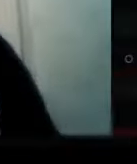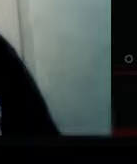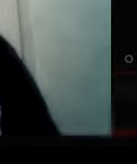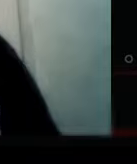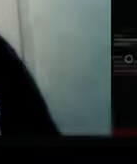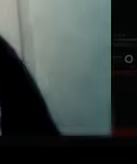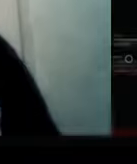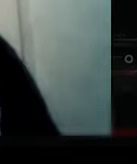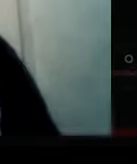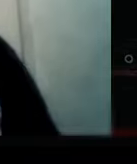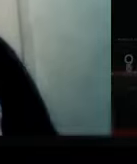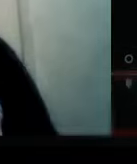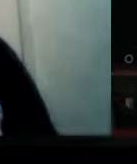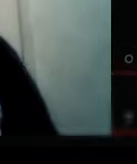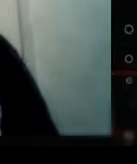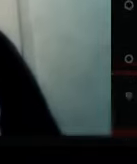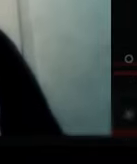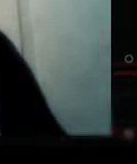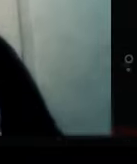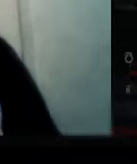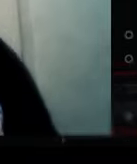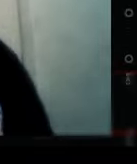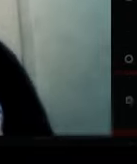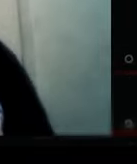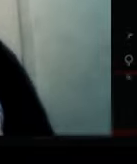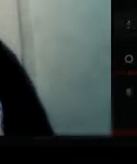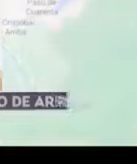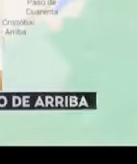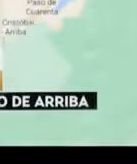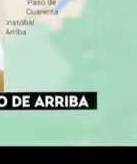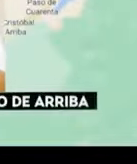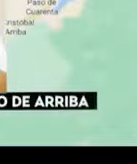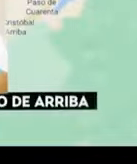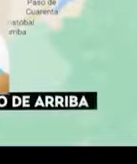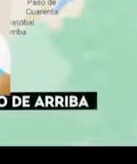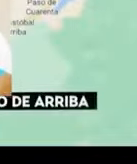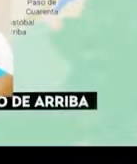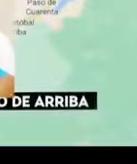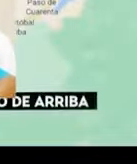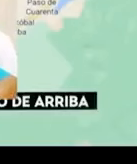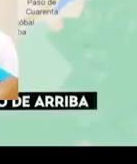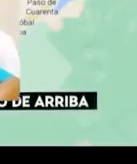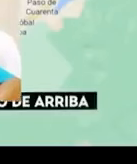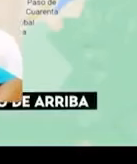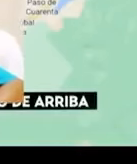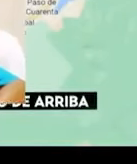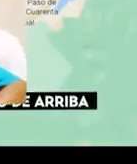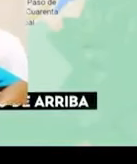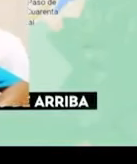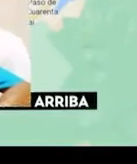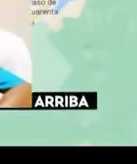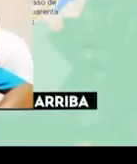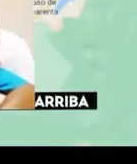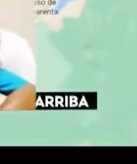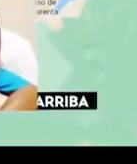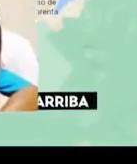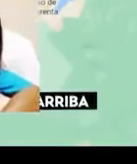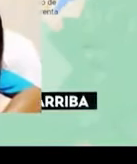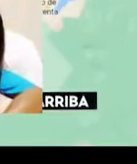estaban poniendo nada que ver, no son ni los nombres de nosotros. Gabriel y sus hermanos nunca han visitado